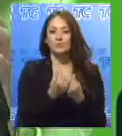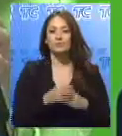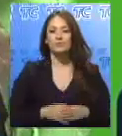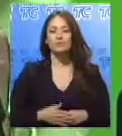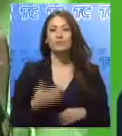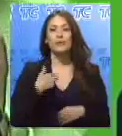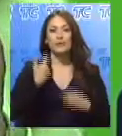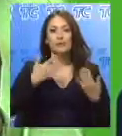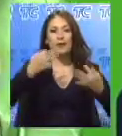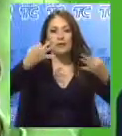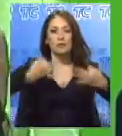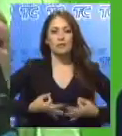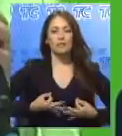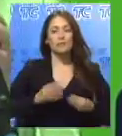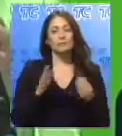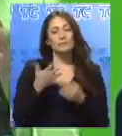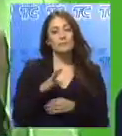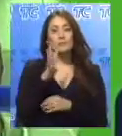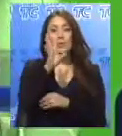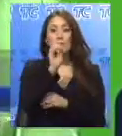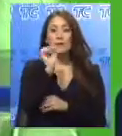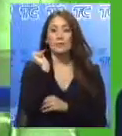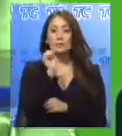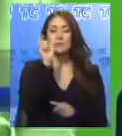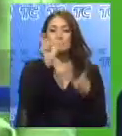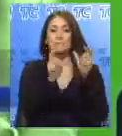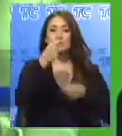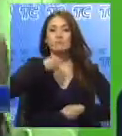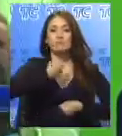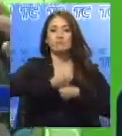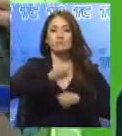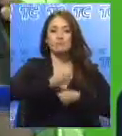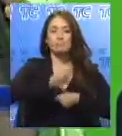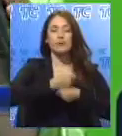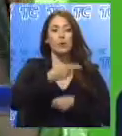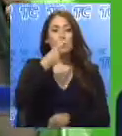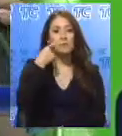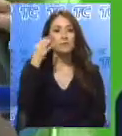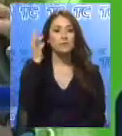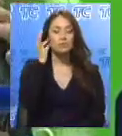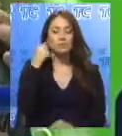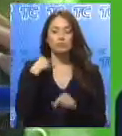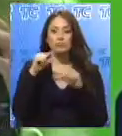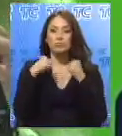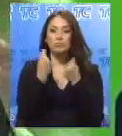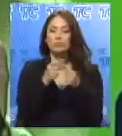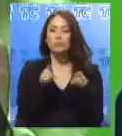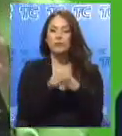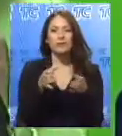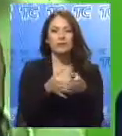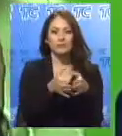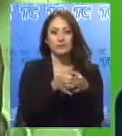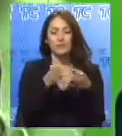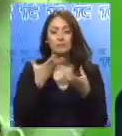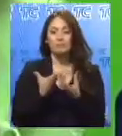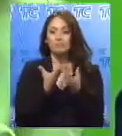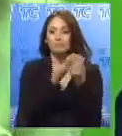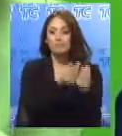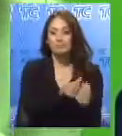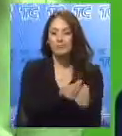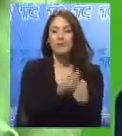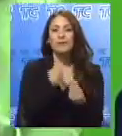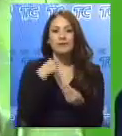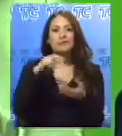una confirmación de más de 40.000 trabajadores y trabajadoras con sus organizaciones, de modo que habrá indudablemente